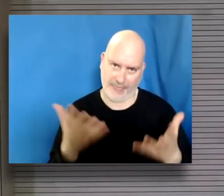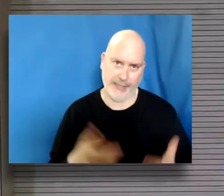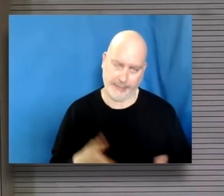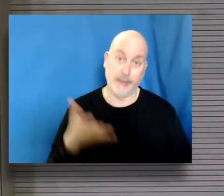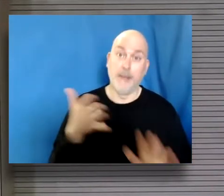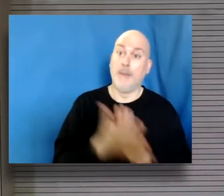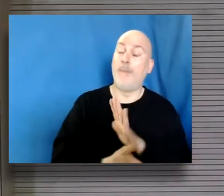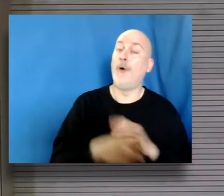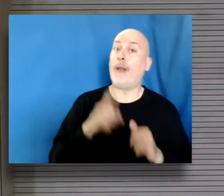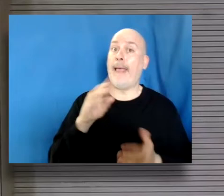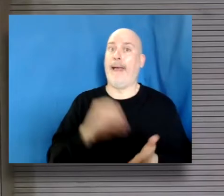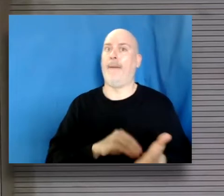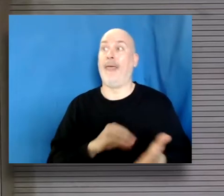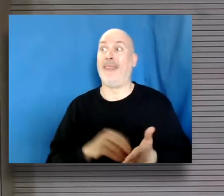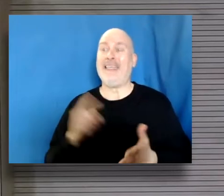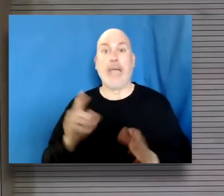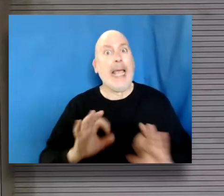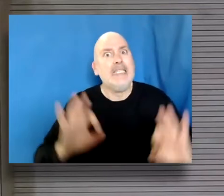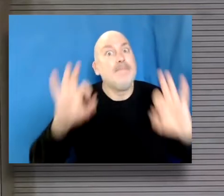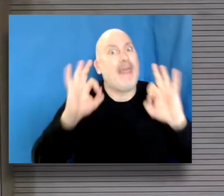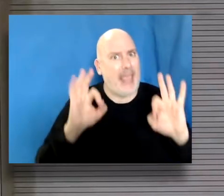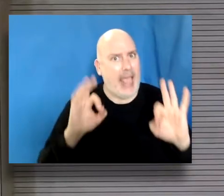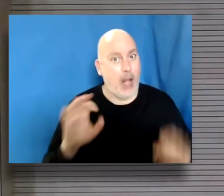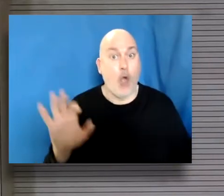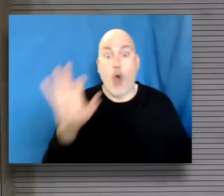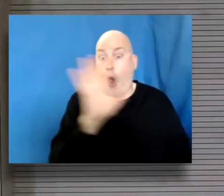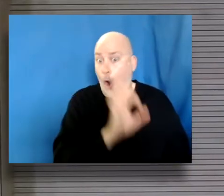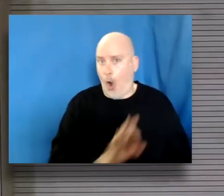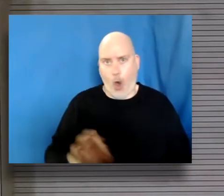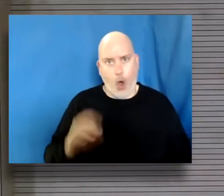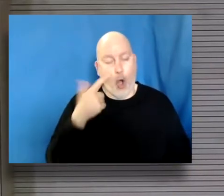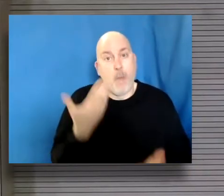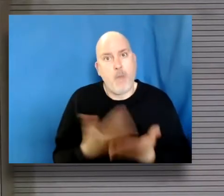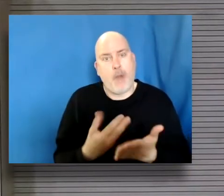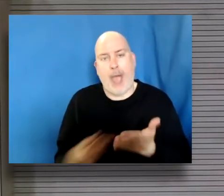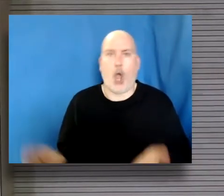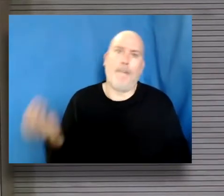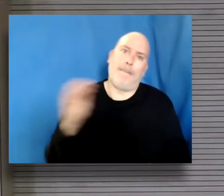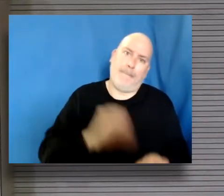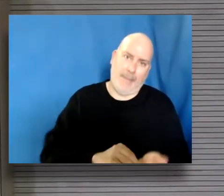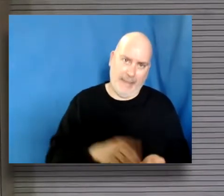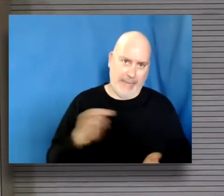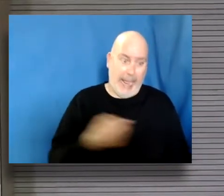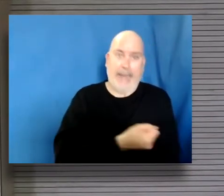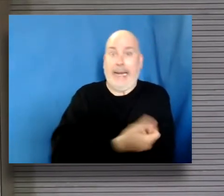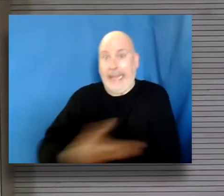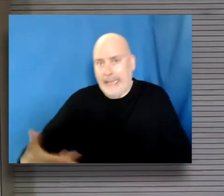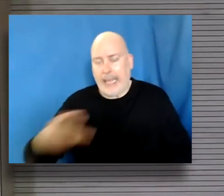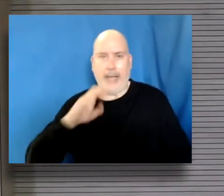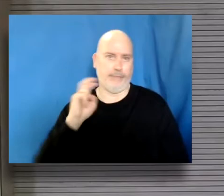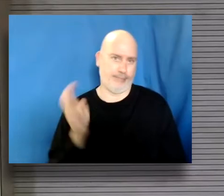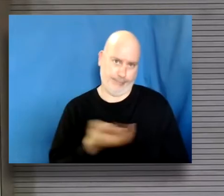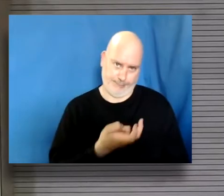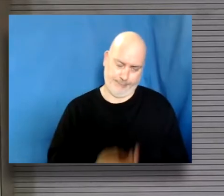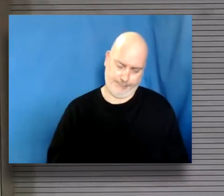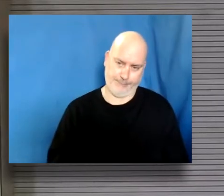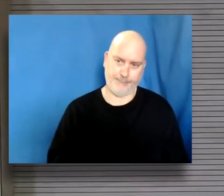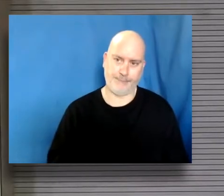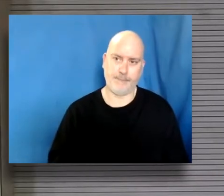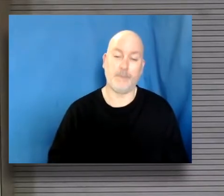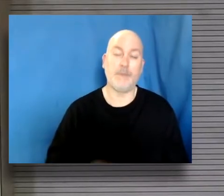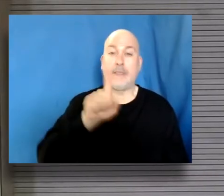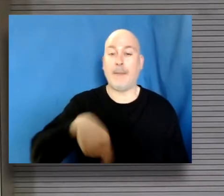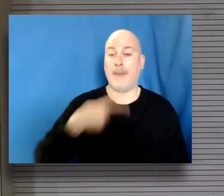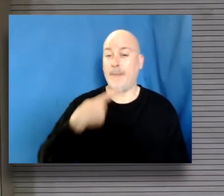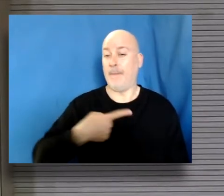veces necesitan tratamientos especiales o incluso alguna prueba complementaria como pueden ser analíticas. Nos preguntan también